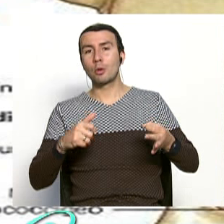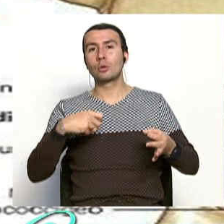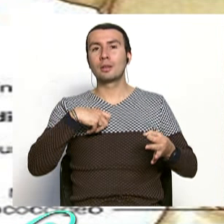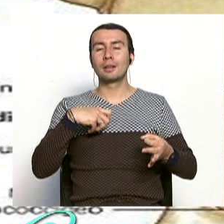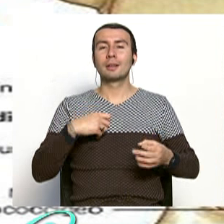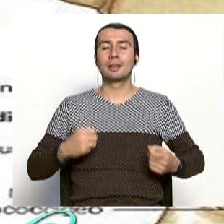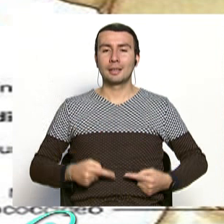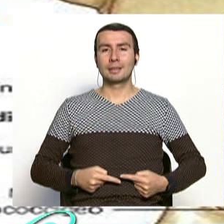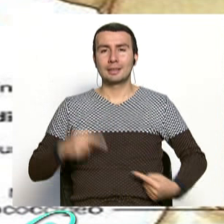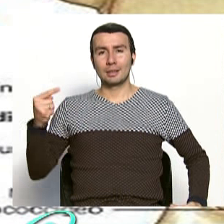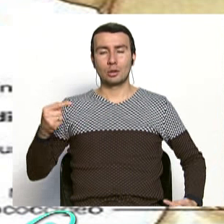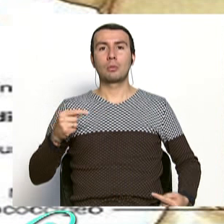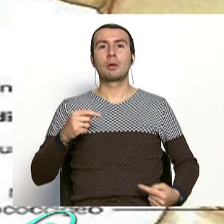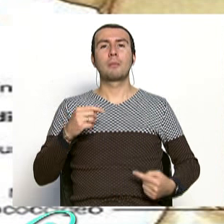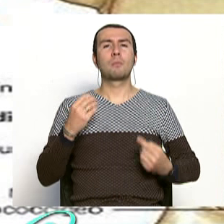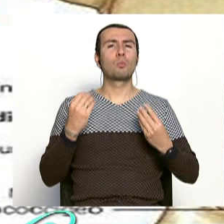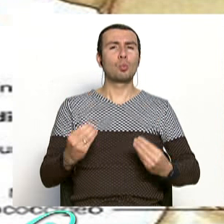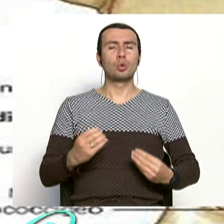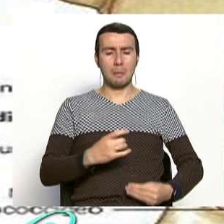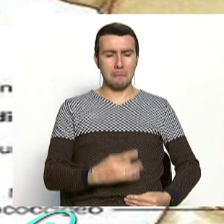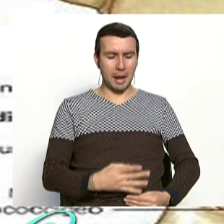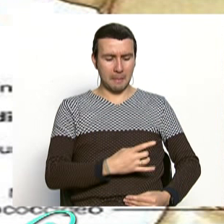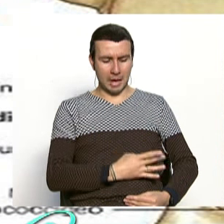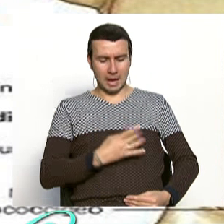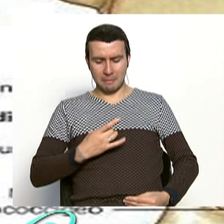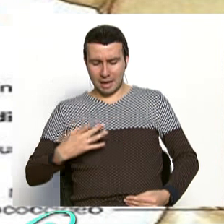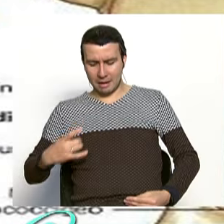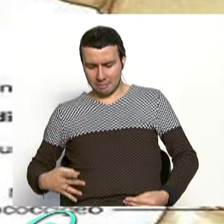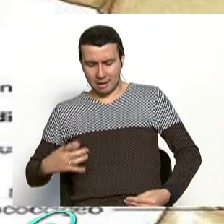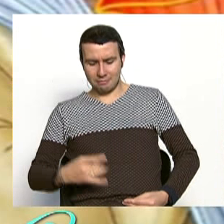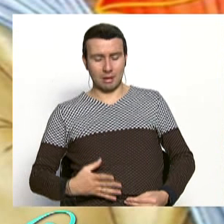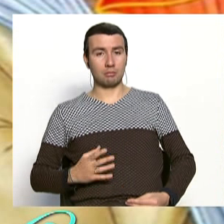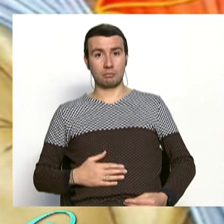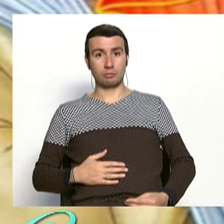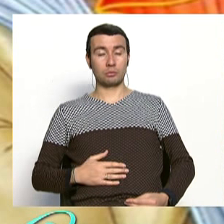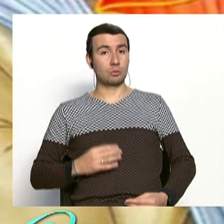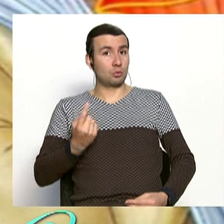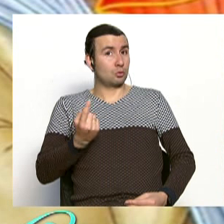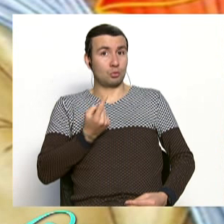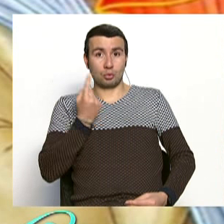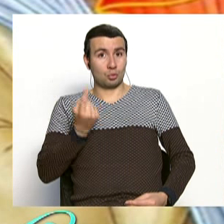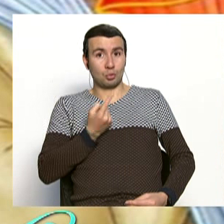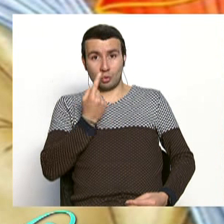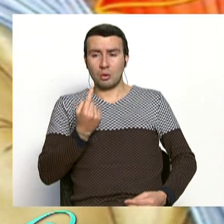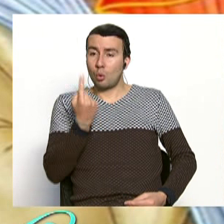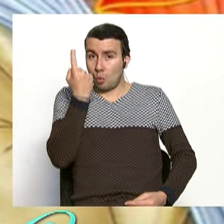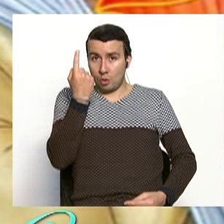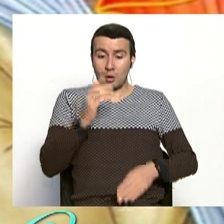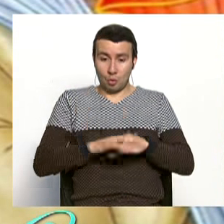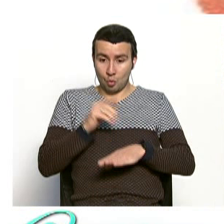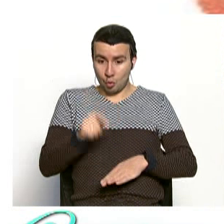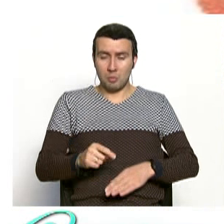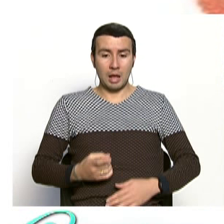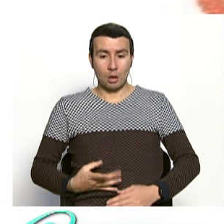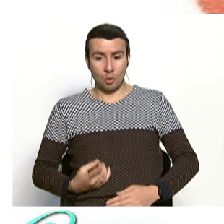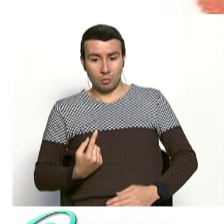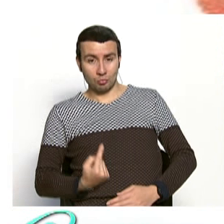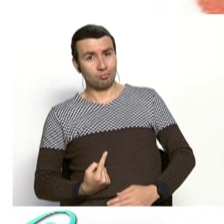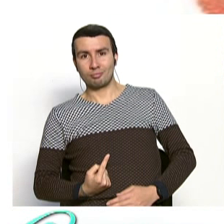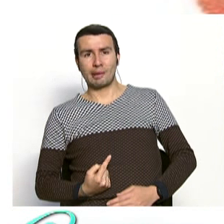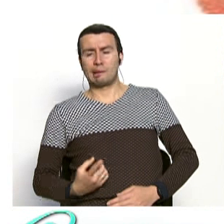síndrome de múltiples generadores dolorosos Eso quiere decir que las pacientes no solamente tienen una causa de dolor sino que tienen